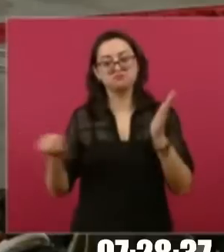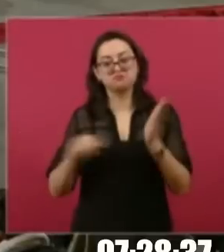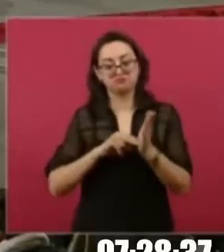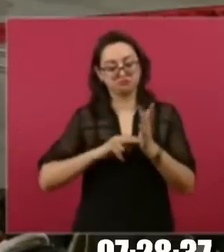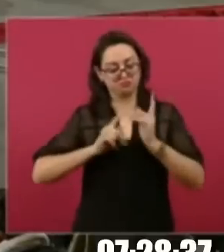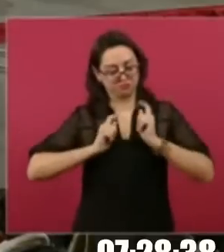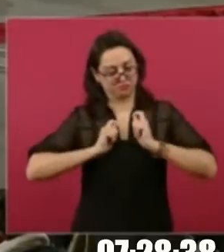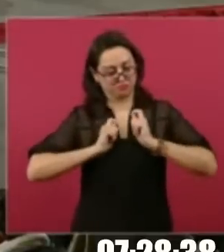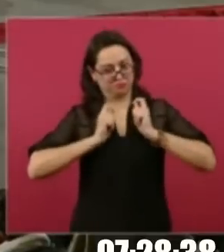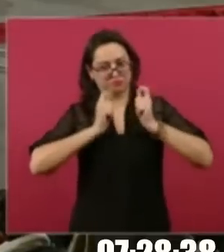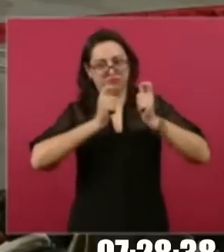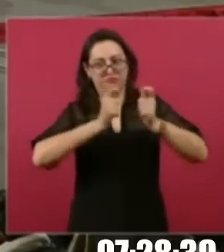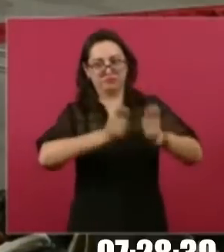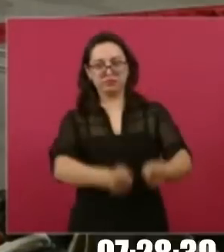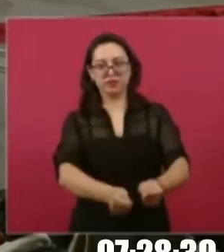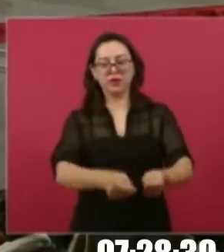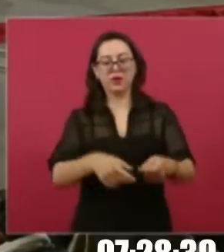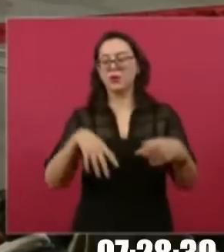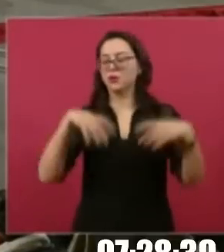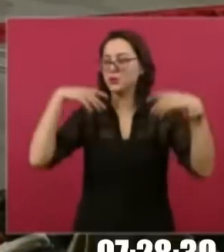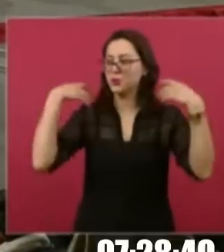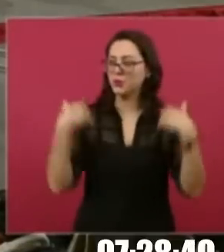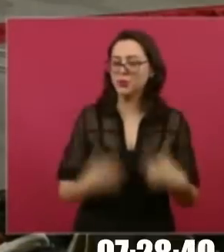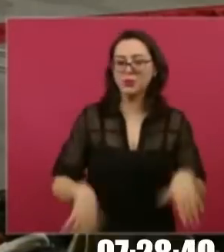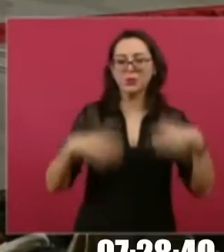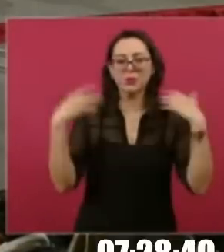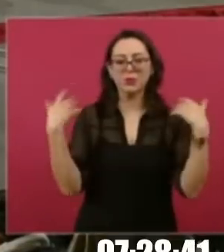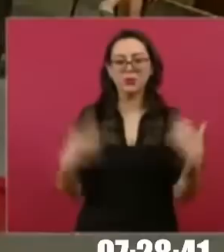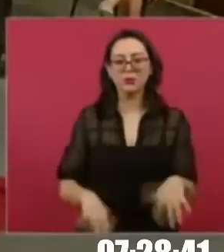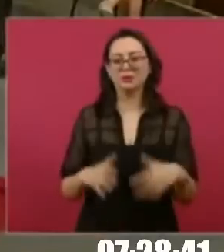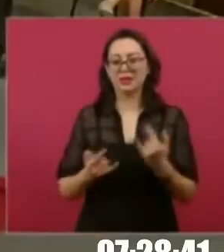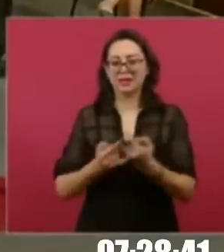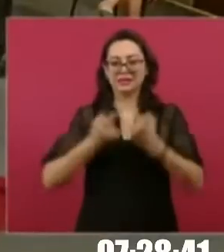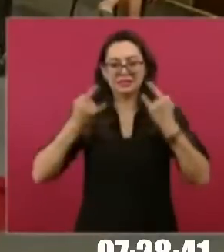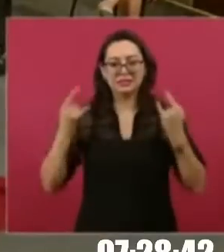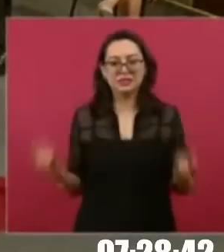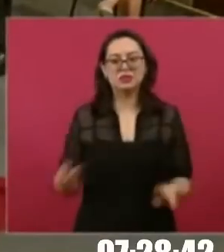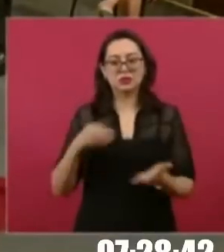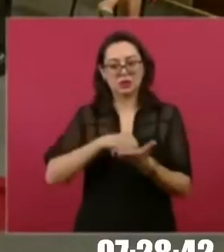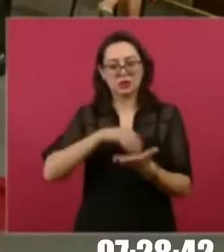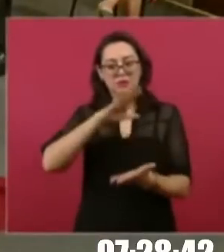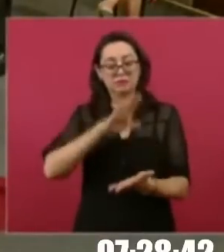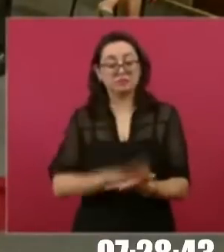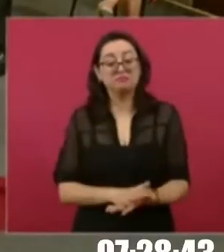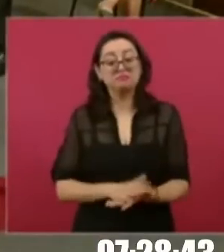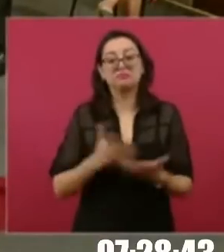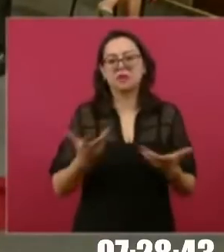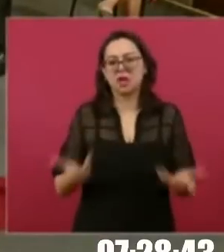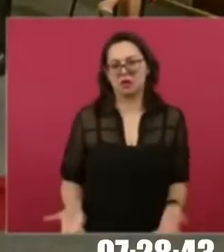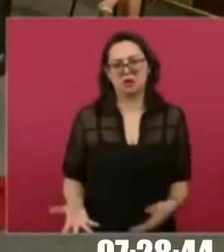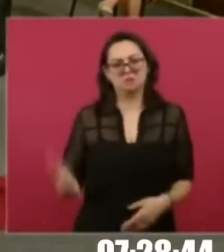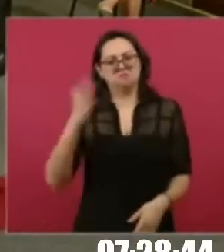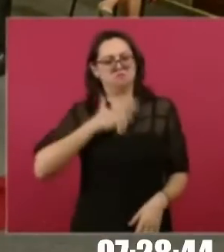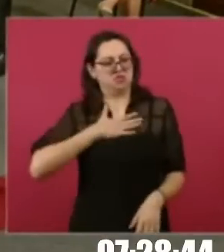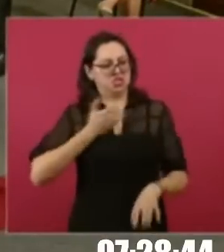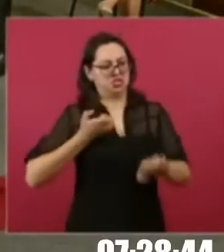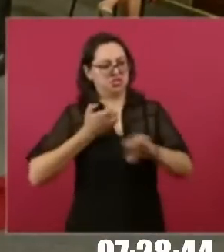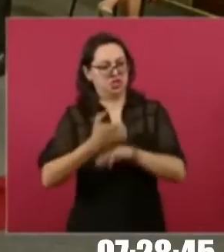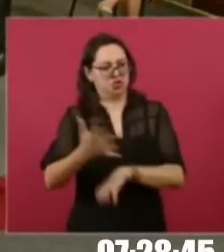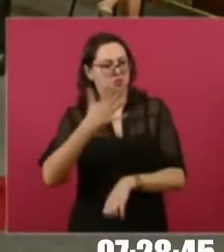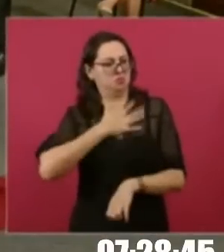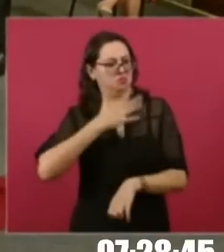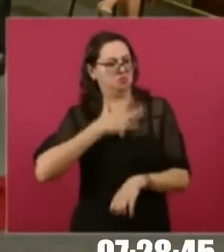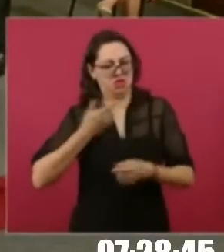el país pero también en sus estados de poner por encima de cualquier idea patrimonialista de las instituciones la salud